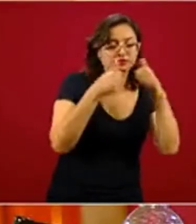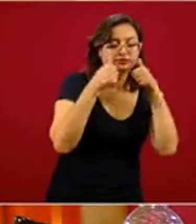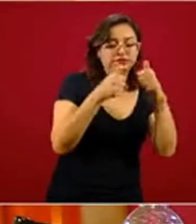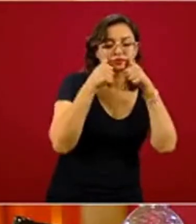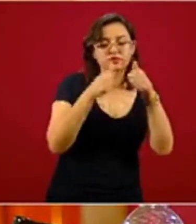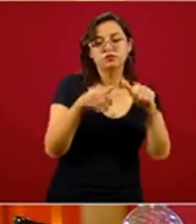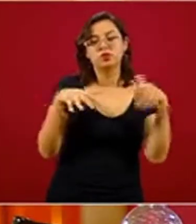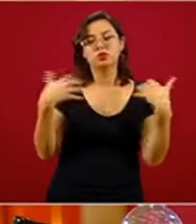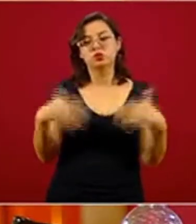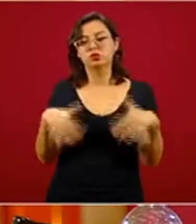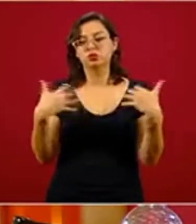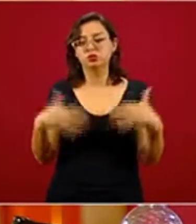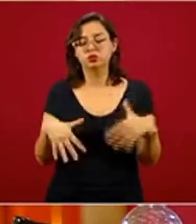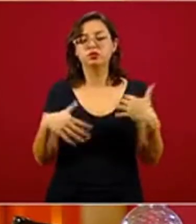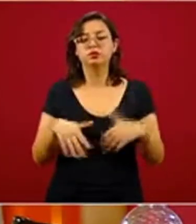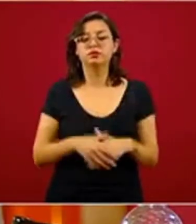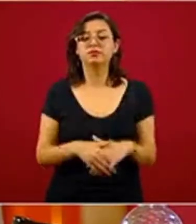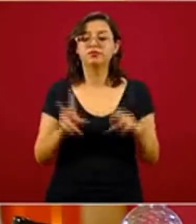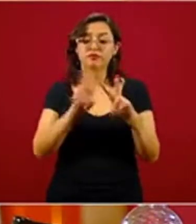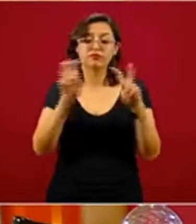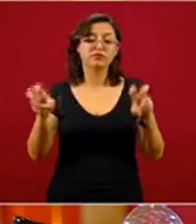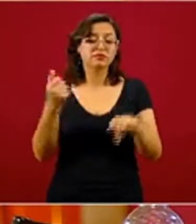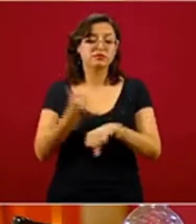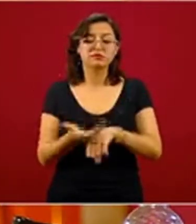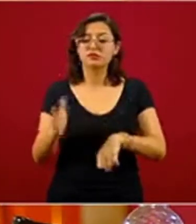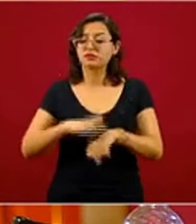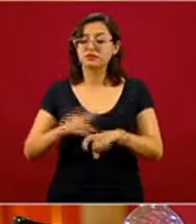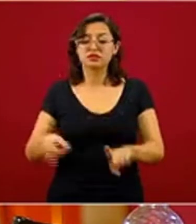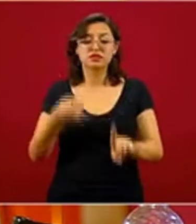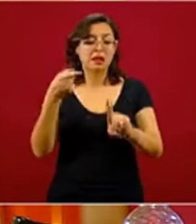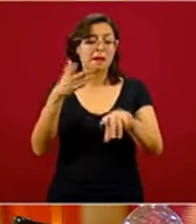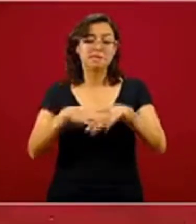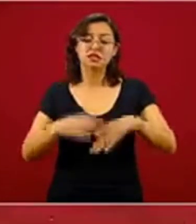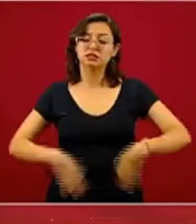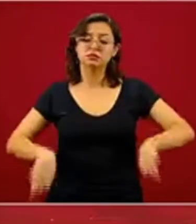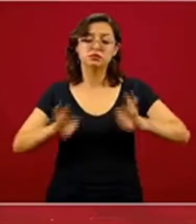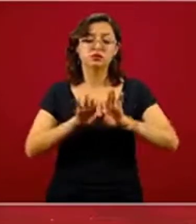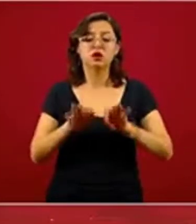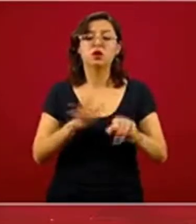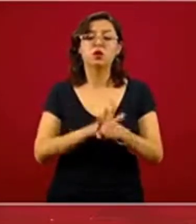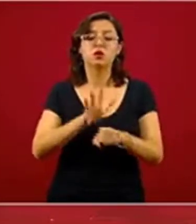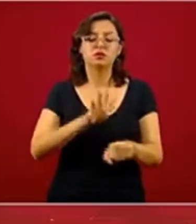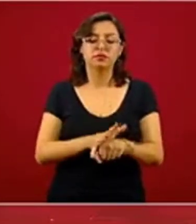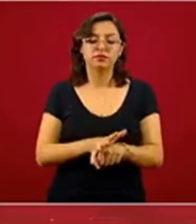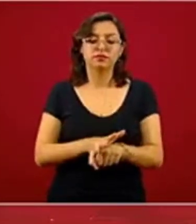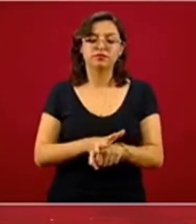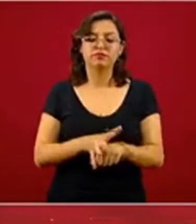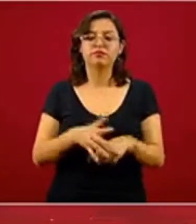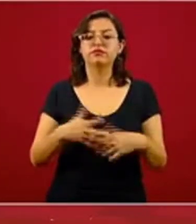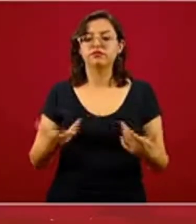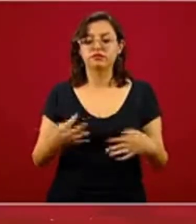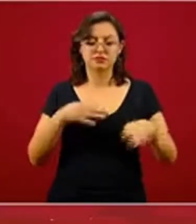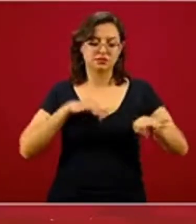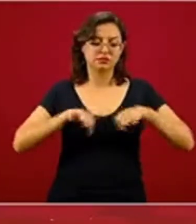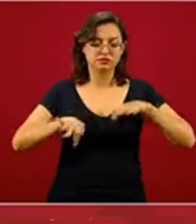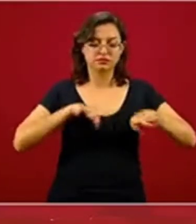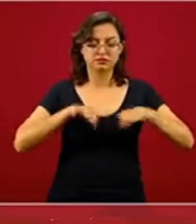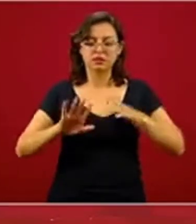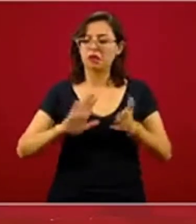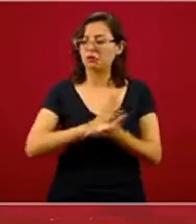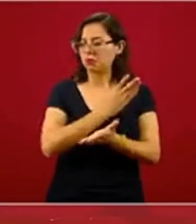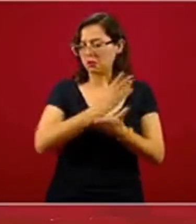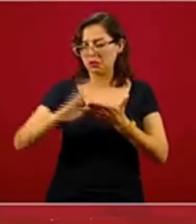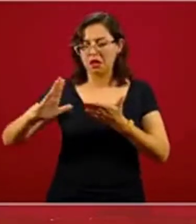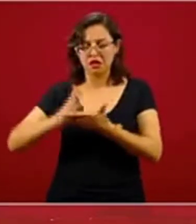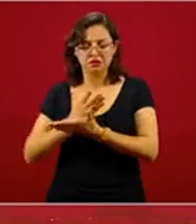el nivel administrativo central, pues tenemos nuestras particularidades en el campo de trabajo, pero en todo